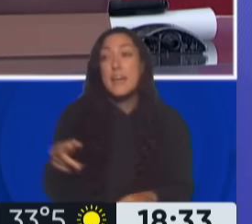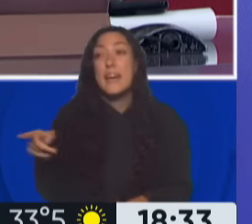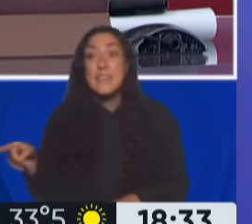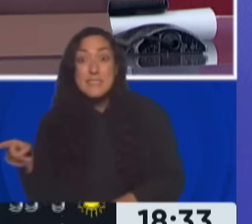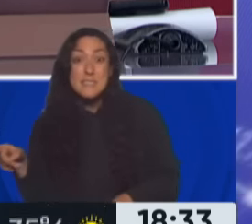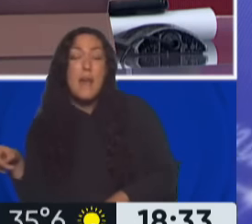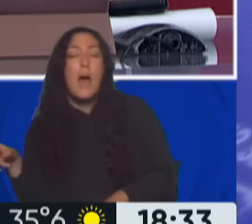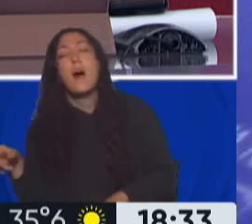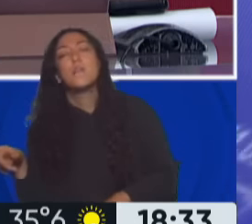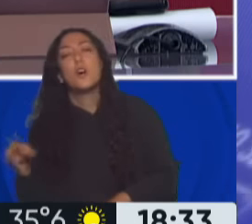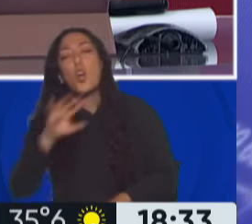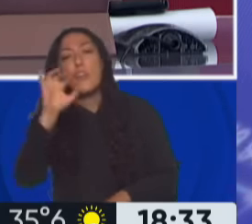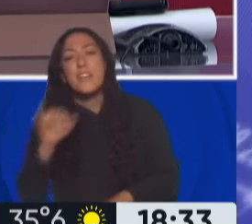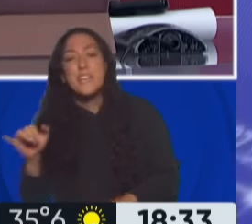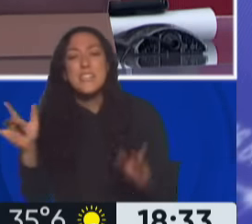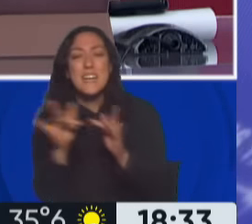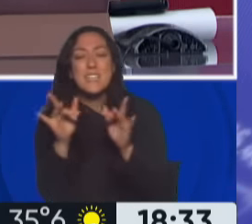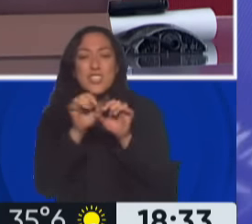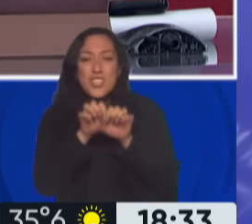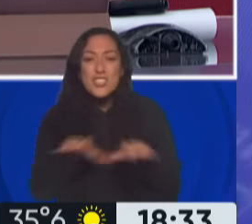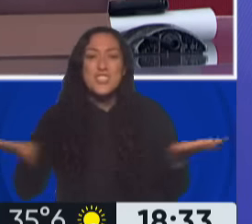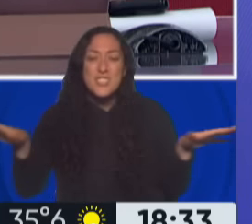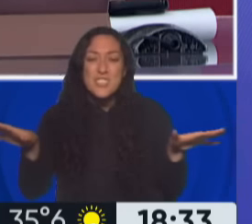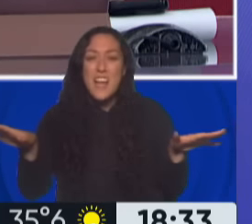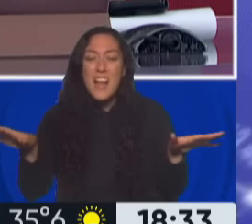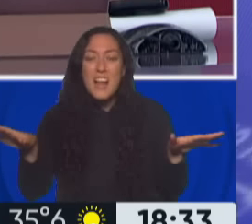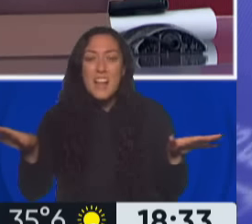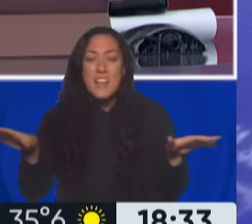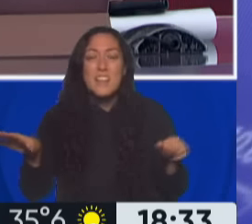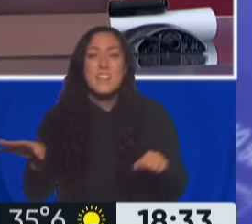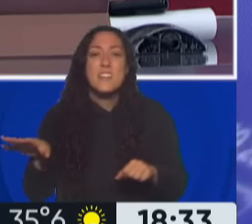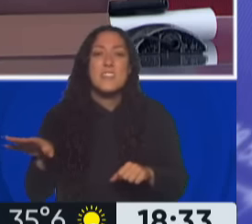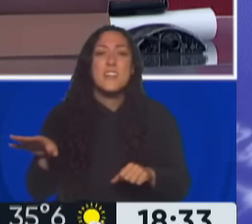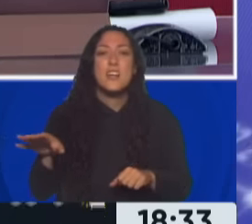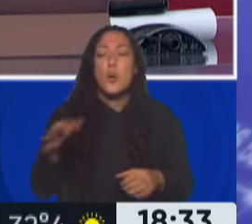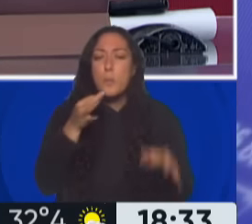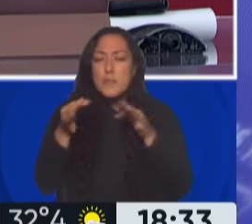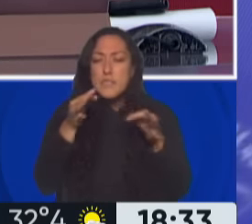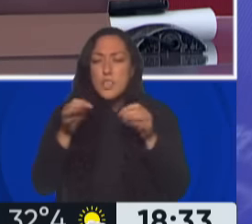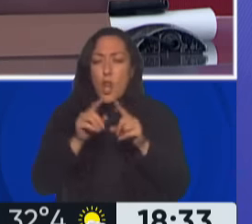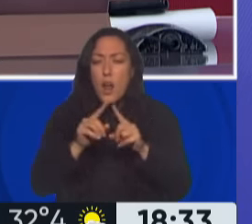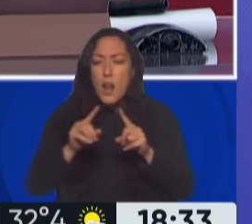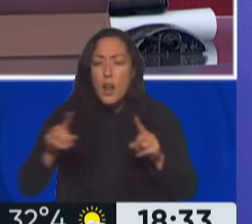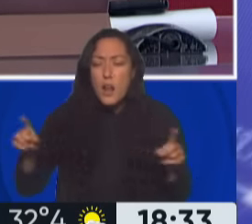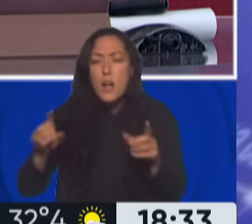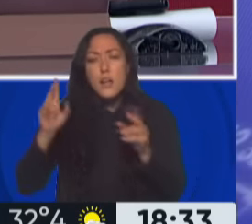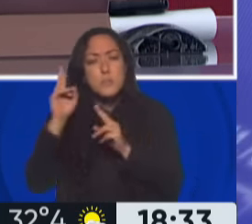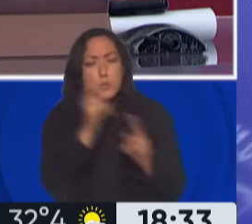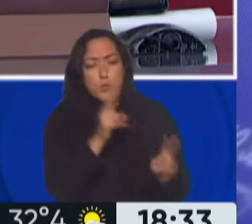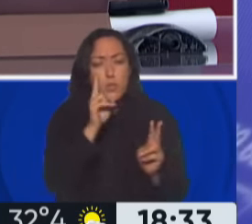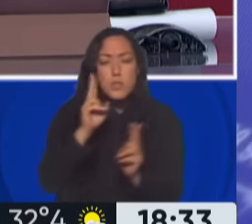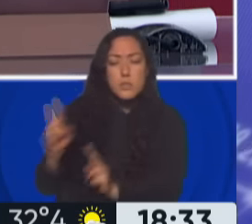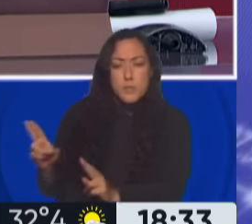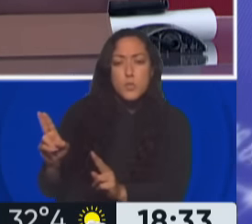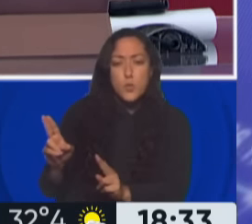también postea en sus redes sociales y también lo dijo, que había sido una conversación larga y muy respetuosa. De hecho, se había